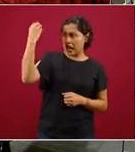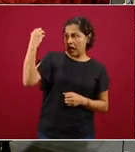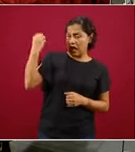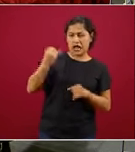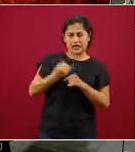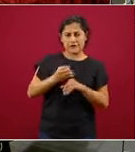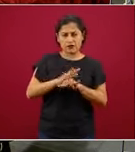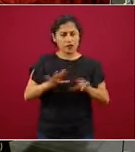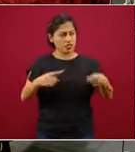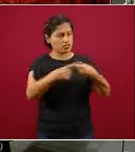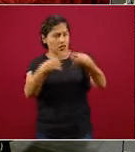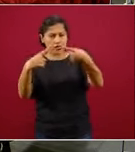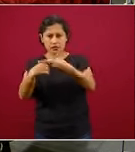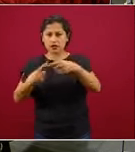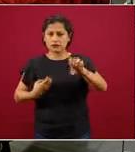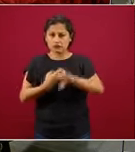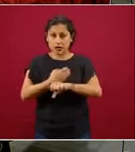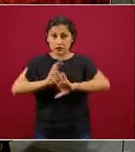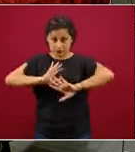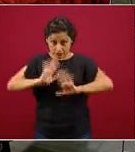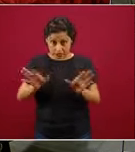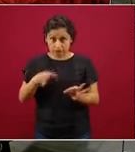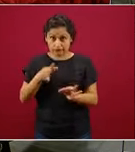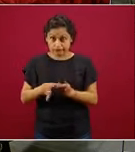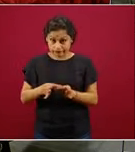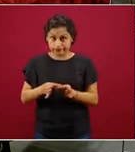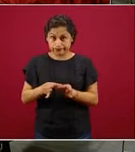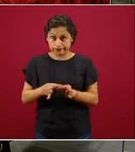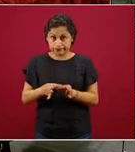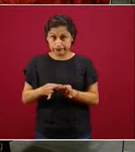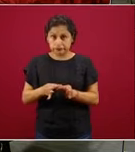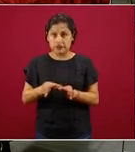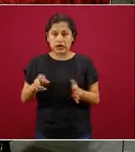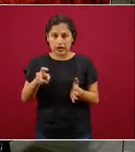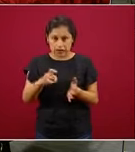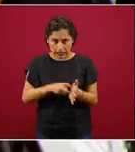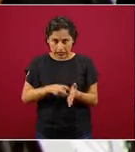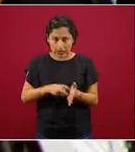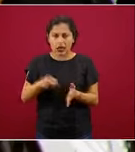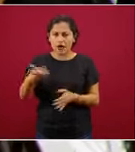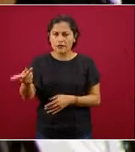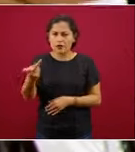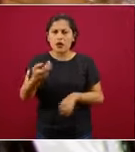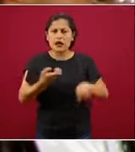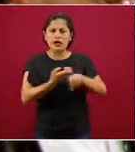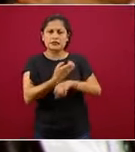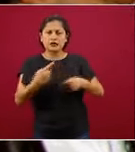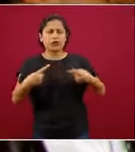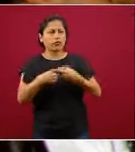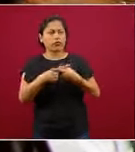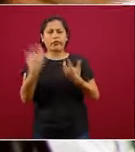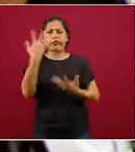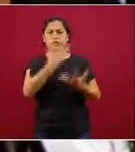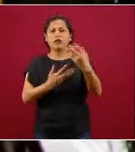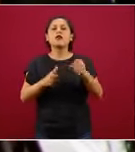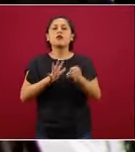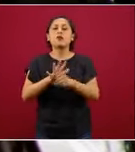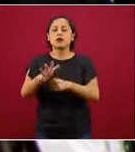que tuvieron con los estados, qué estados fueron, y también preguntarle, un juez